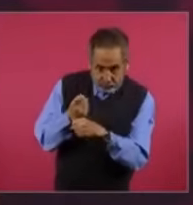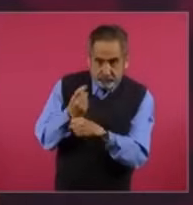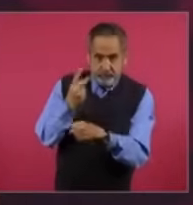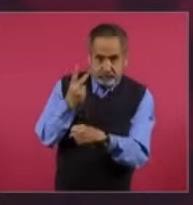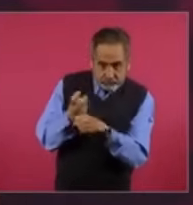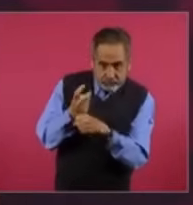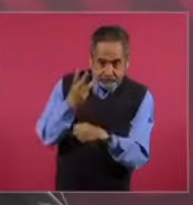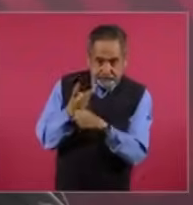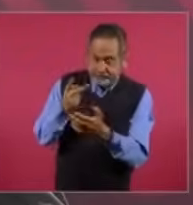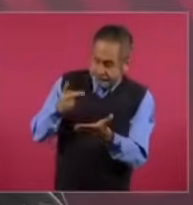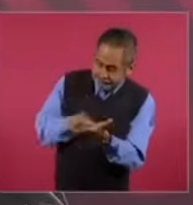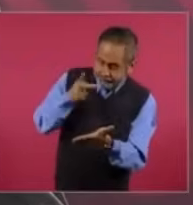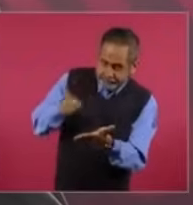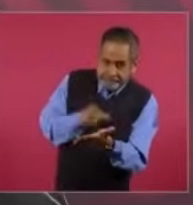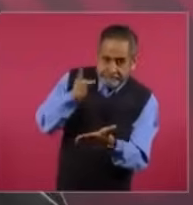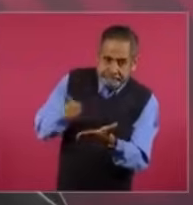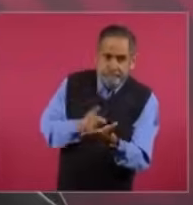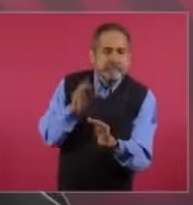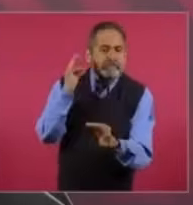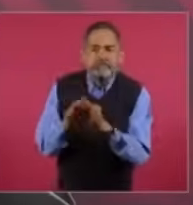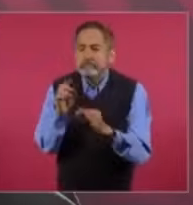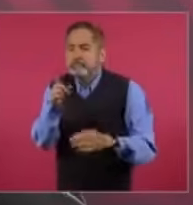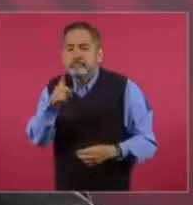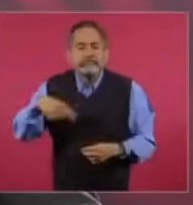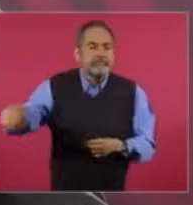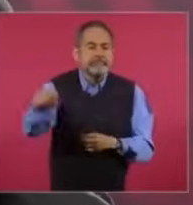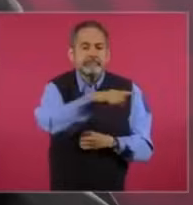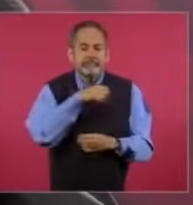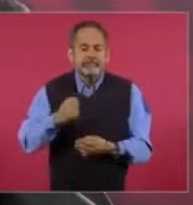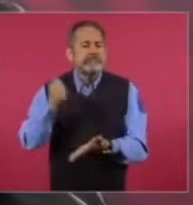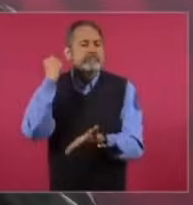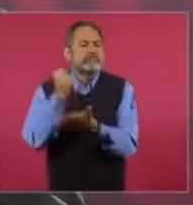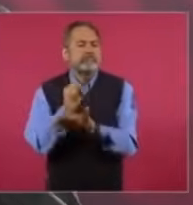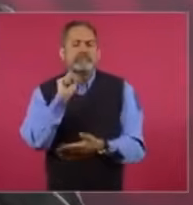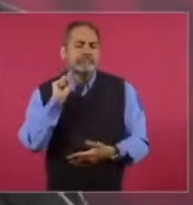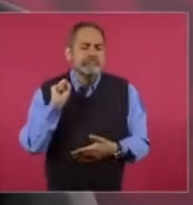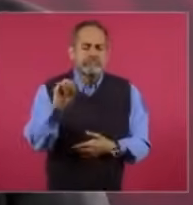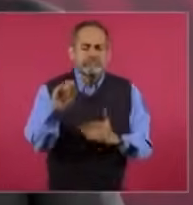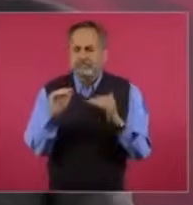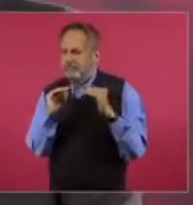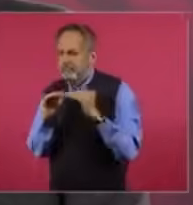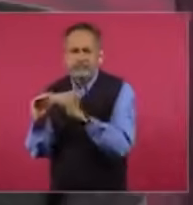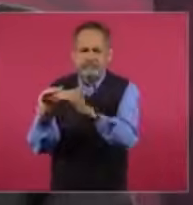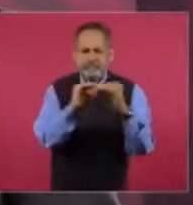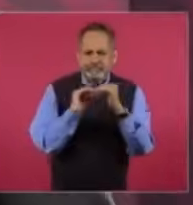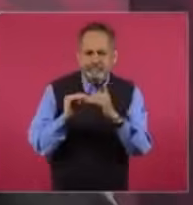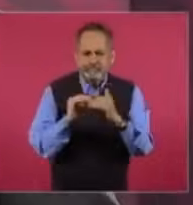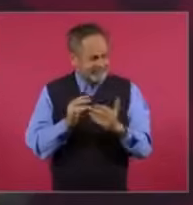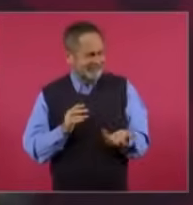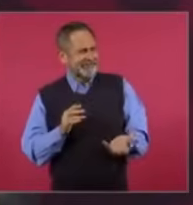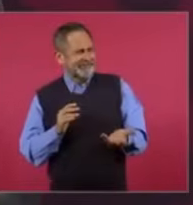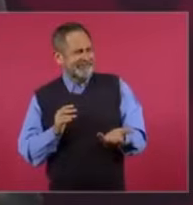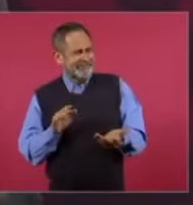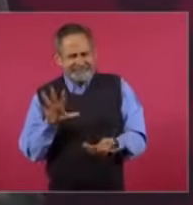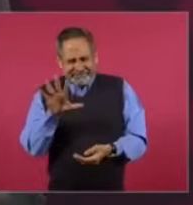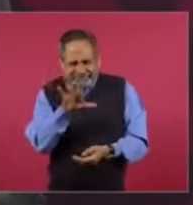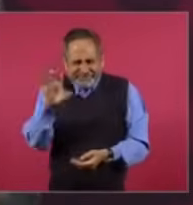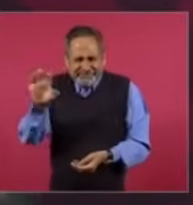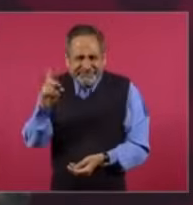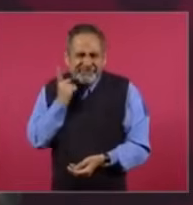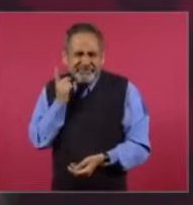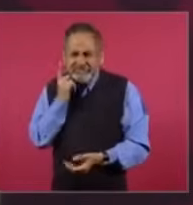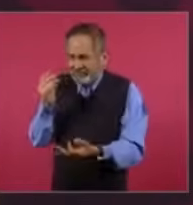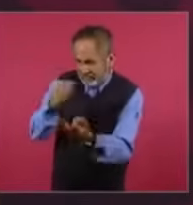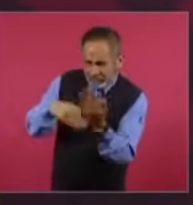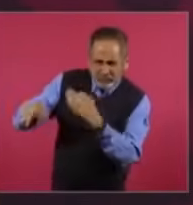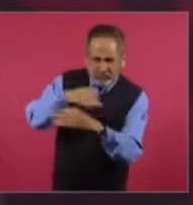la aprobación del presupuesto por unanimidad, es decir, los 500 diputados,